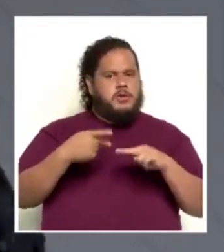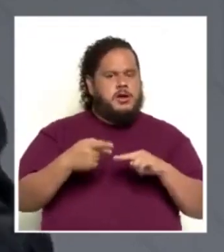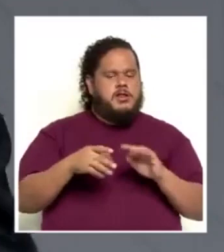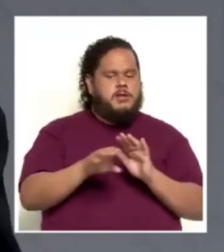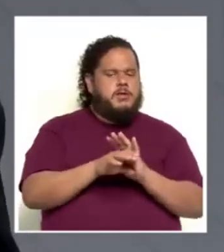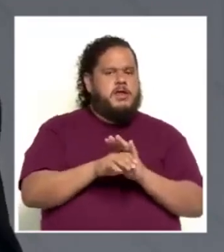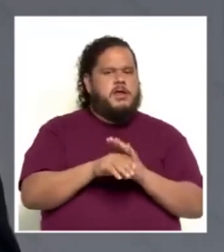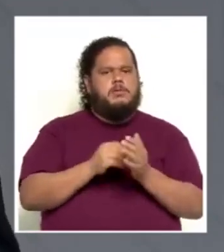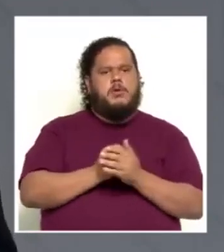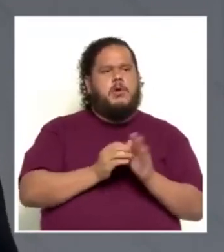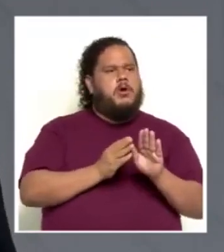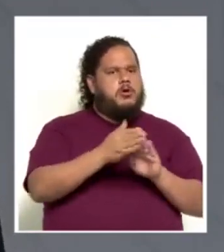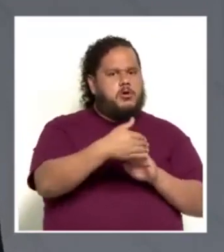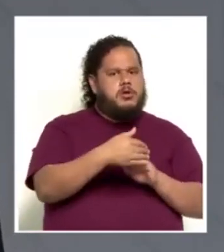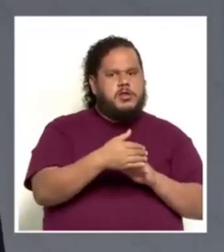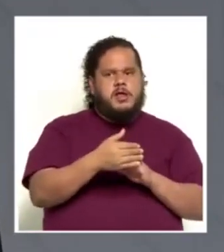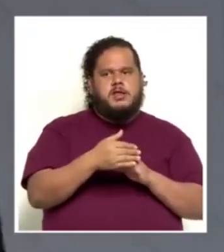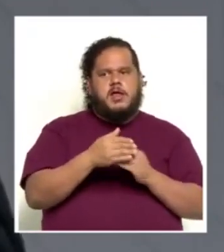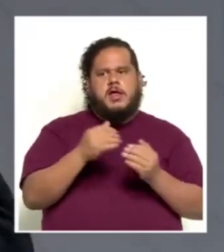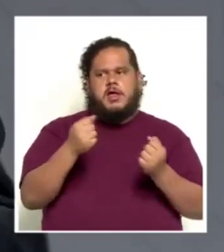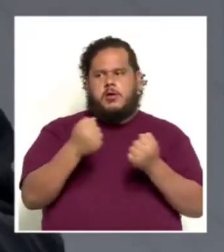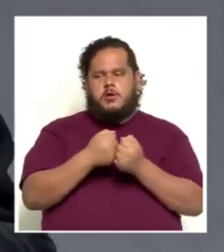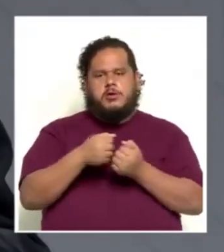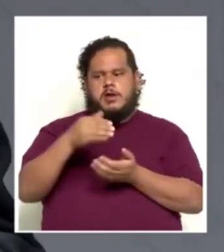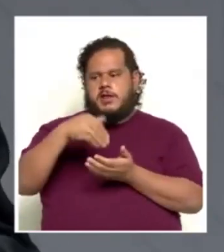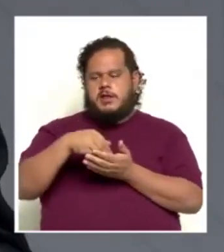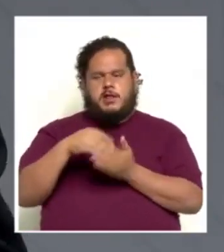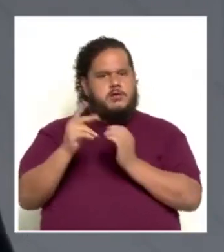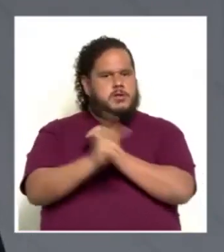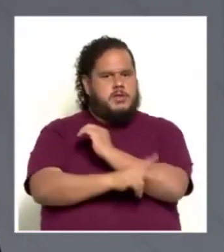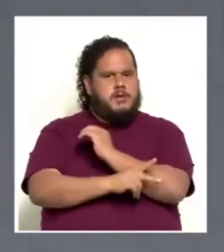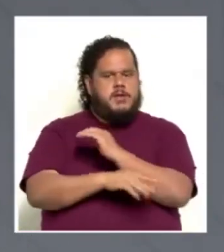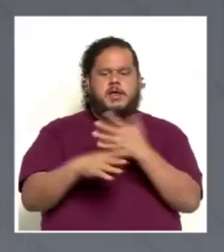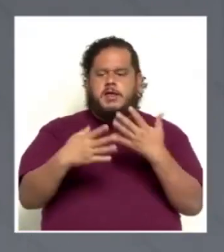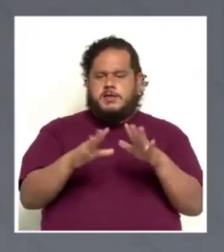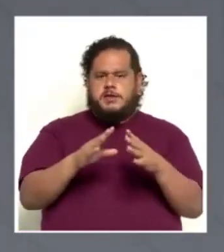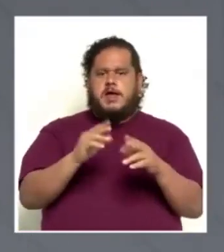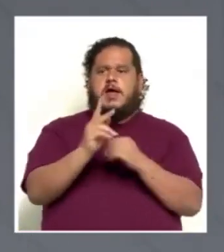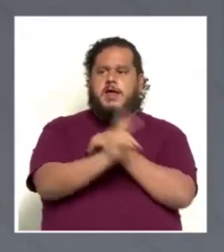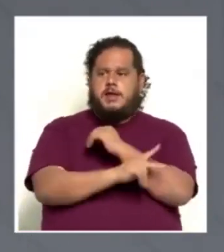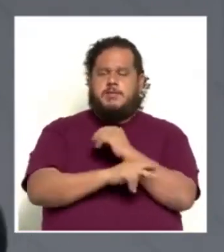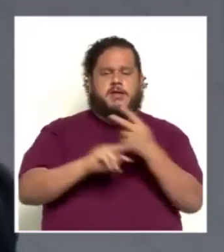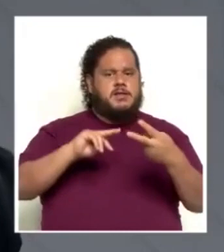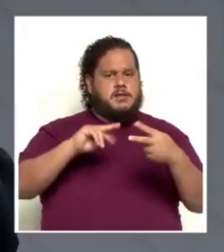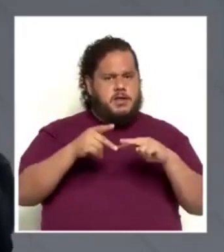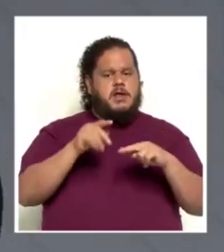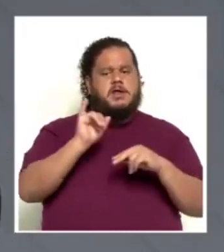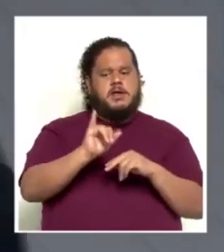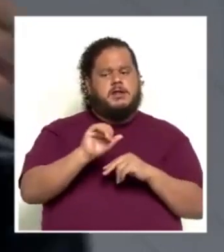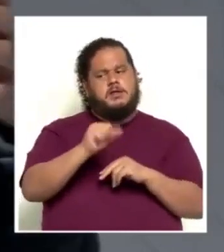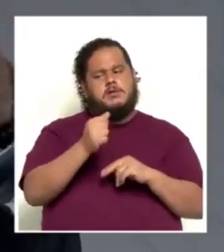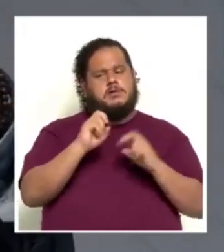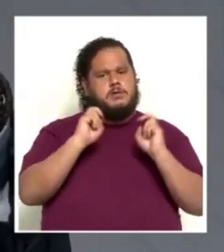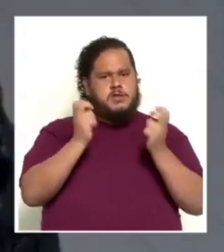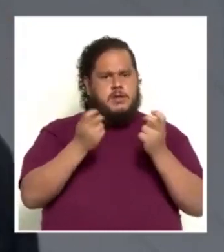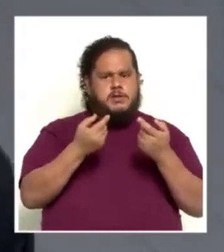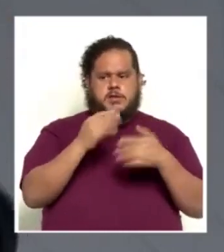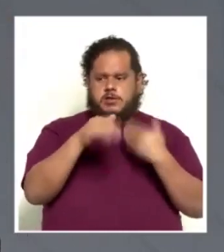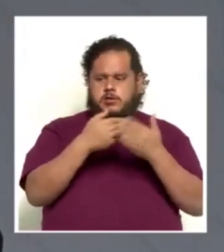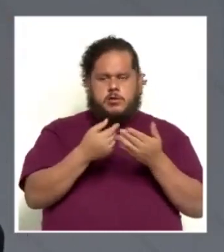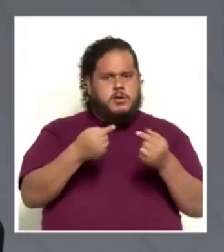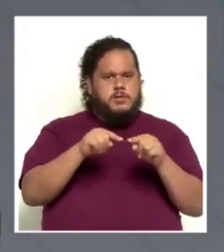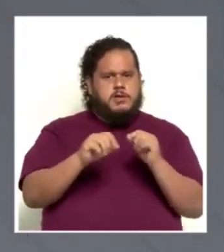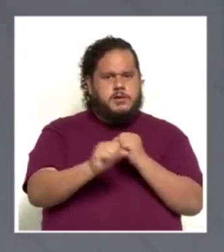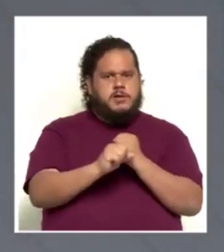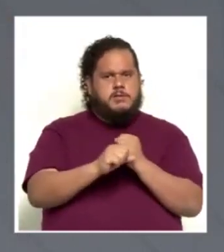digamos, costas versus centro del país, ya el país está polarizado, y así en muchos otros temas, y lo que va a suceder durante la campaña electoral,